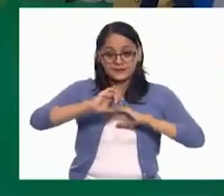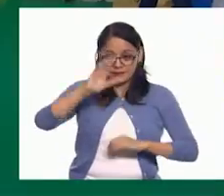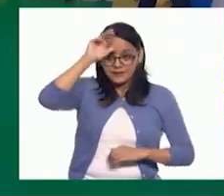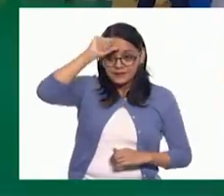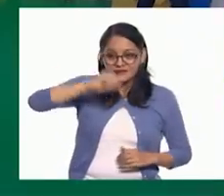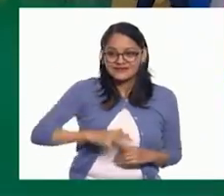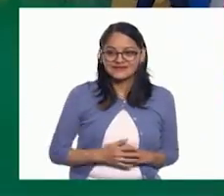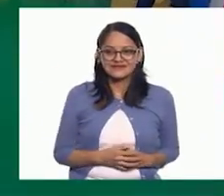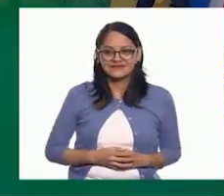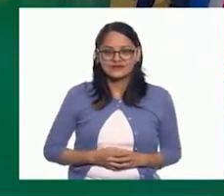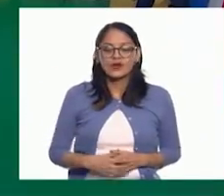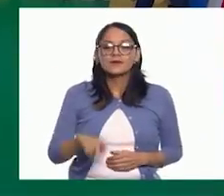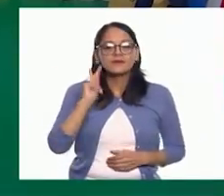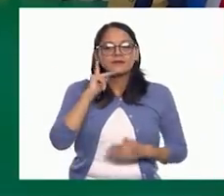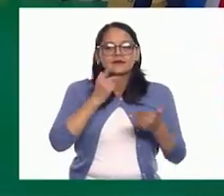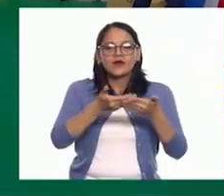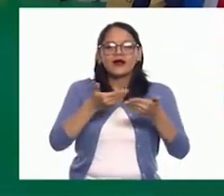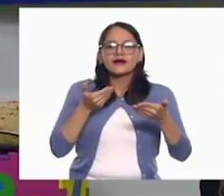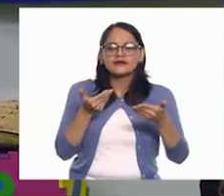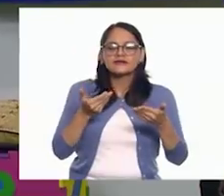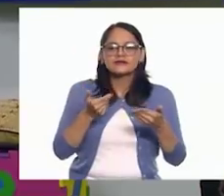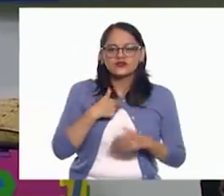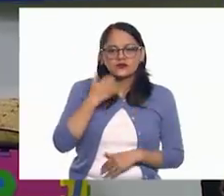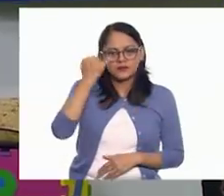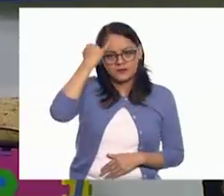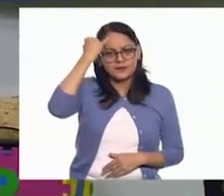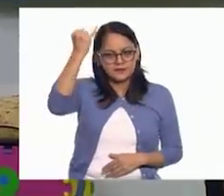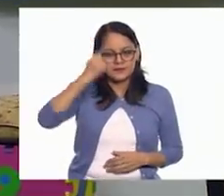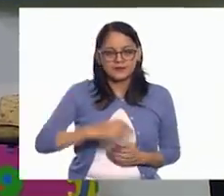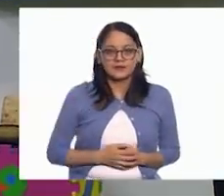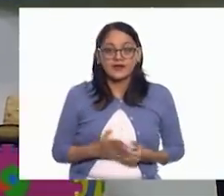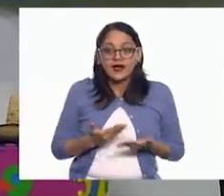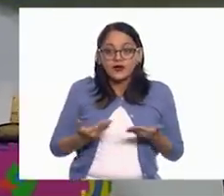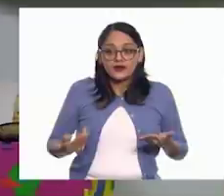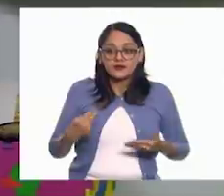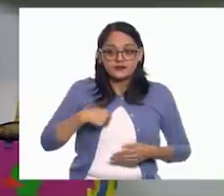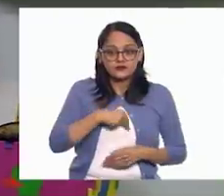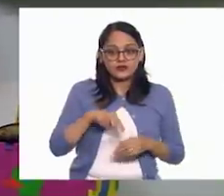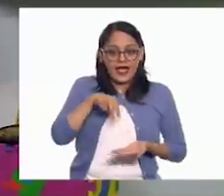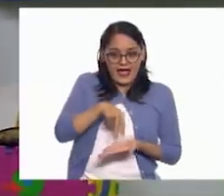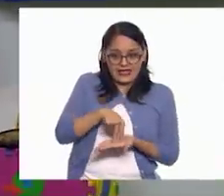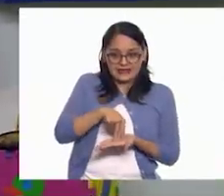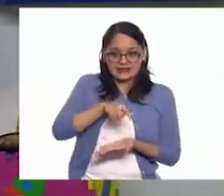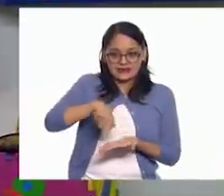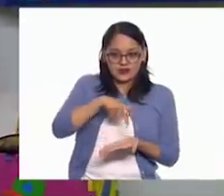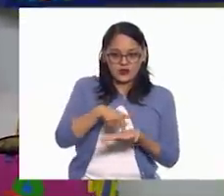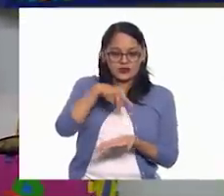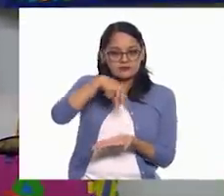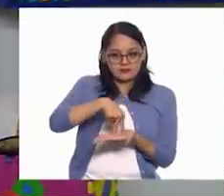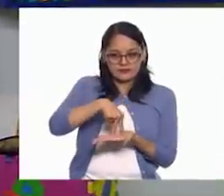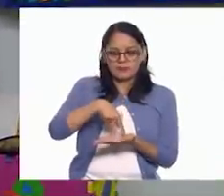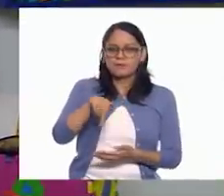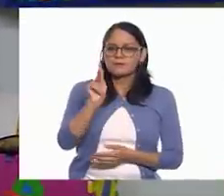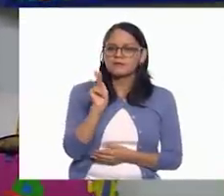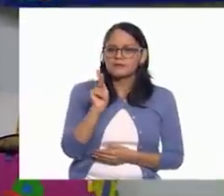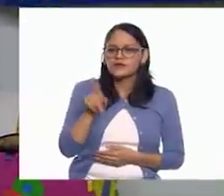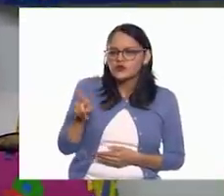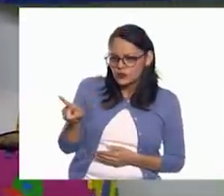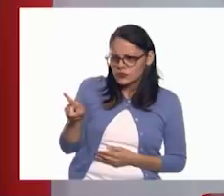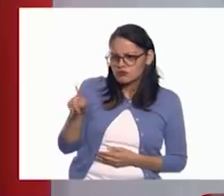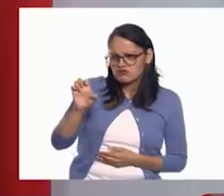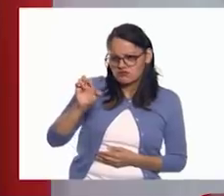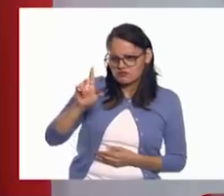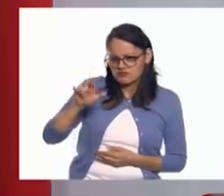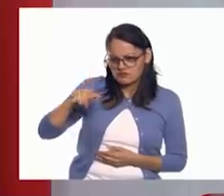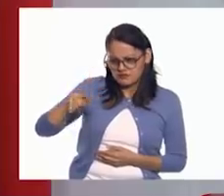repetir la canción, ¿te parece? Muy bien, pero, don Canta, tengo una idea. Ahora Nos quedamos hace un momento aquí en nuestro espacio, pero, Eric, ¿te parece